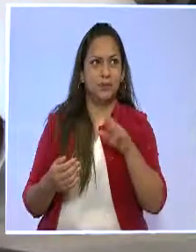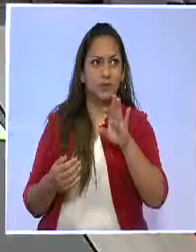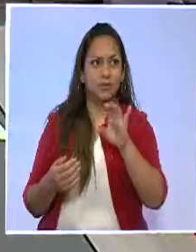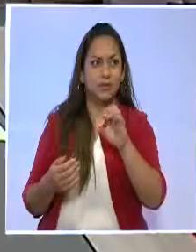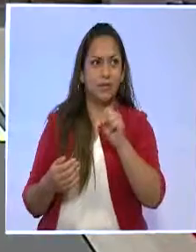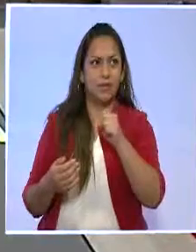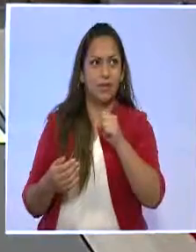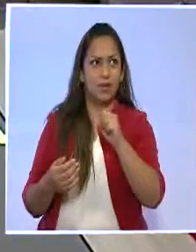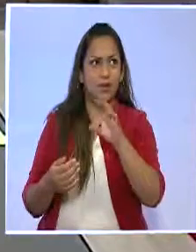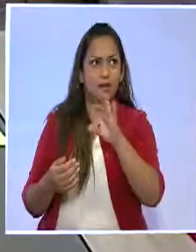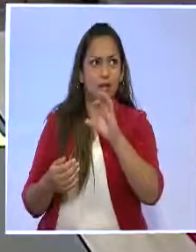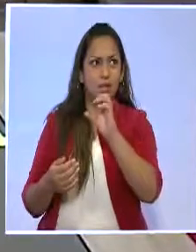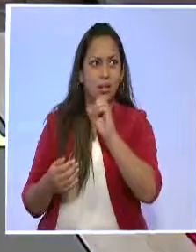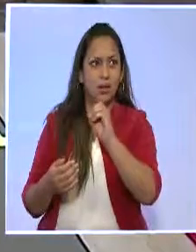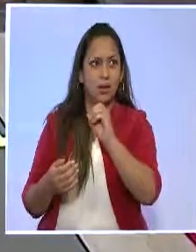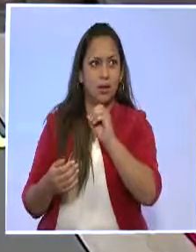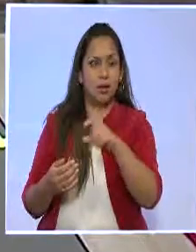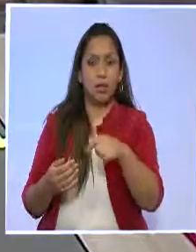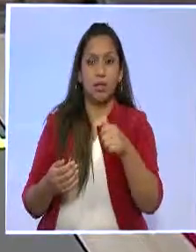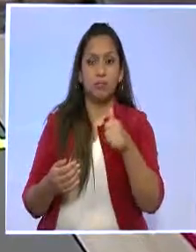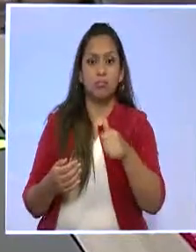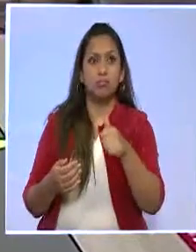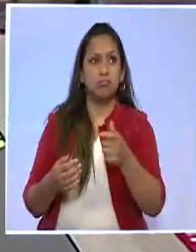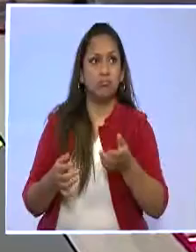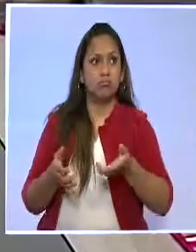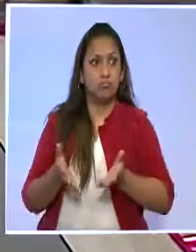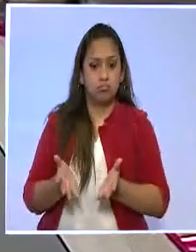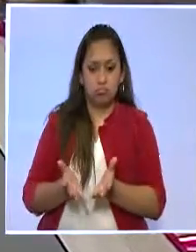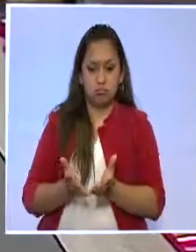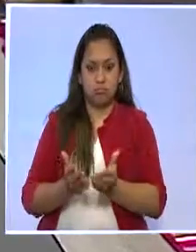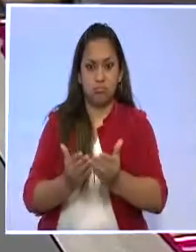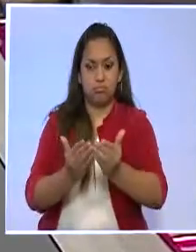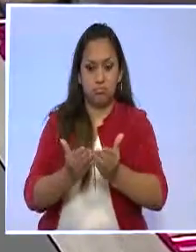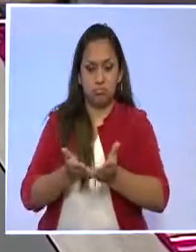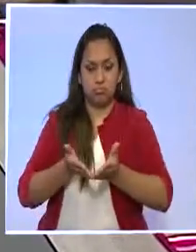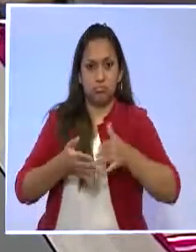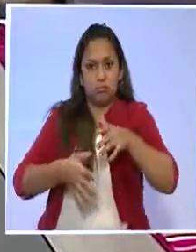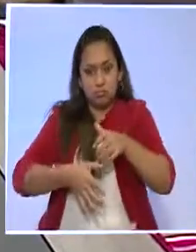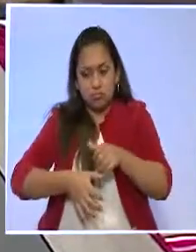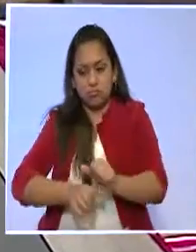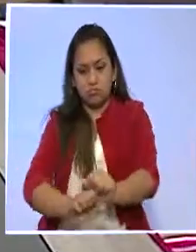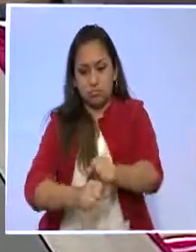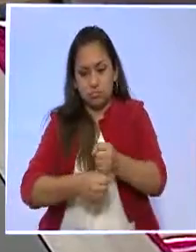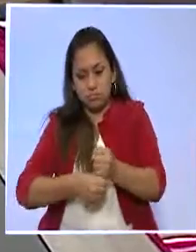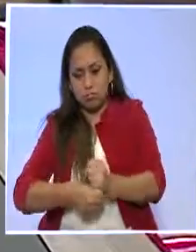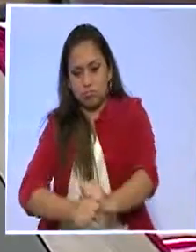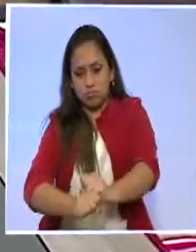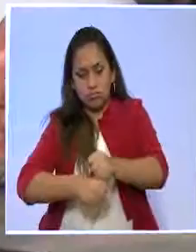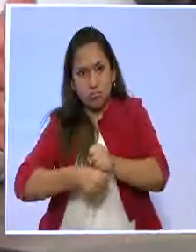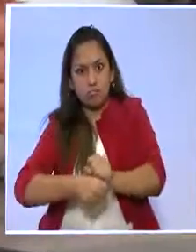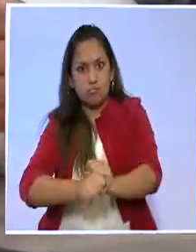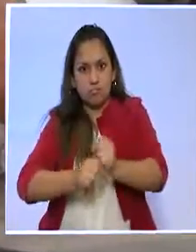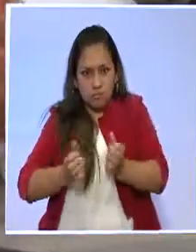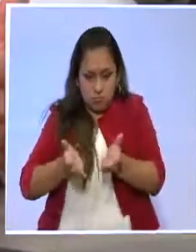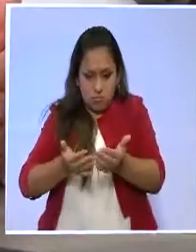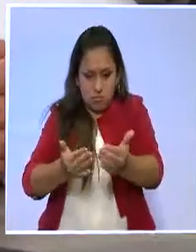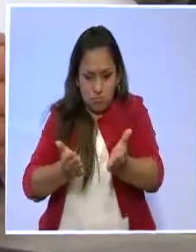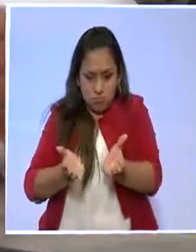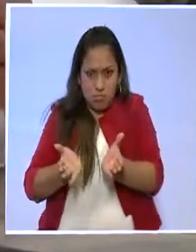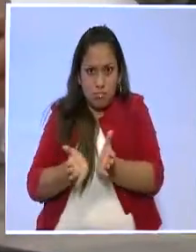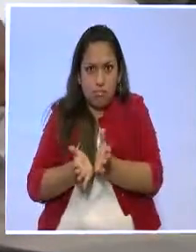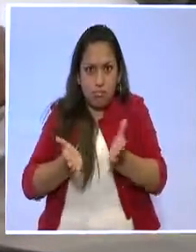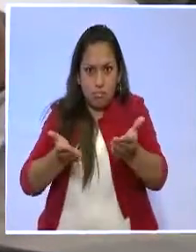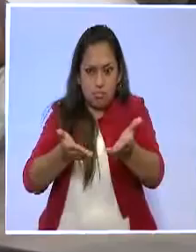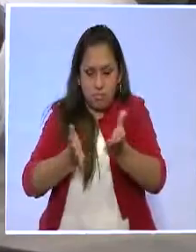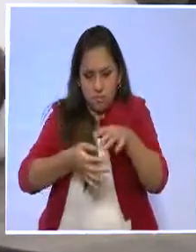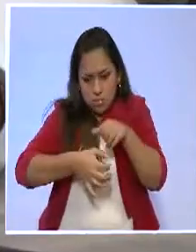preparar su propio producto tanto de los cereales como también de todo lo que son los granos para el consumo